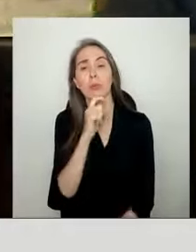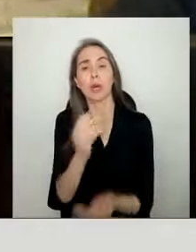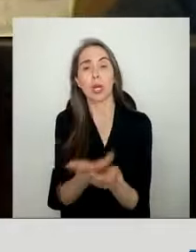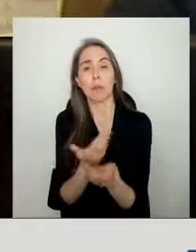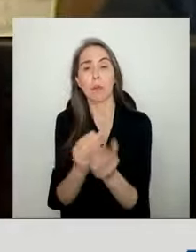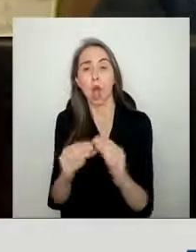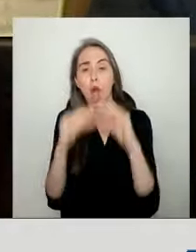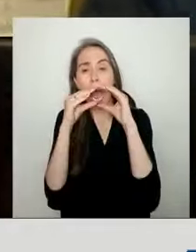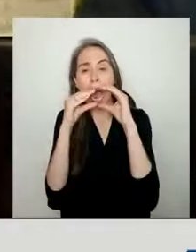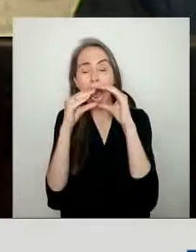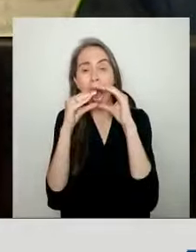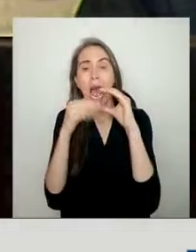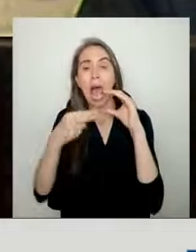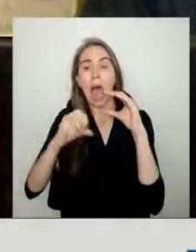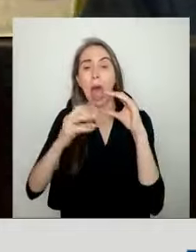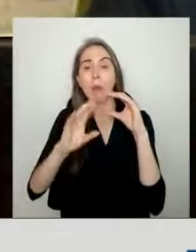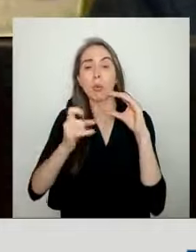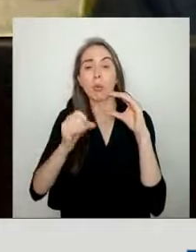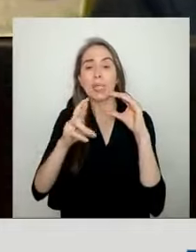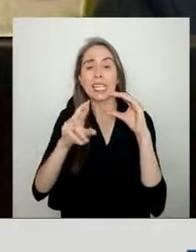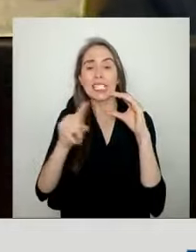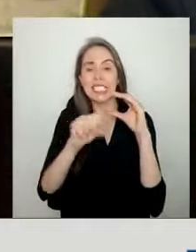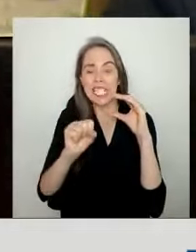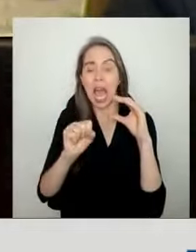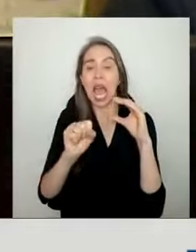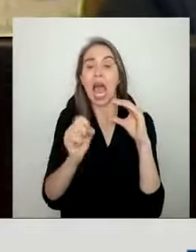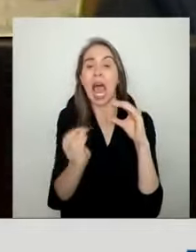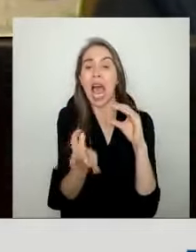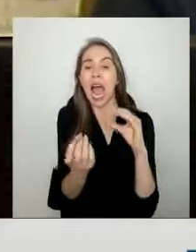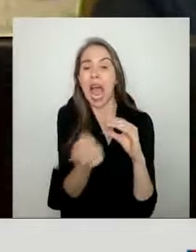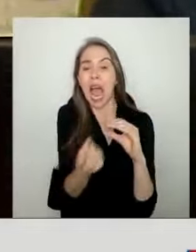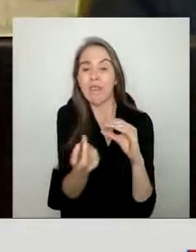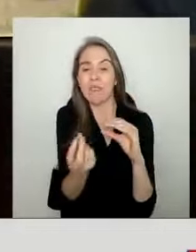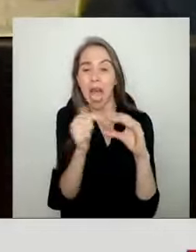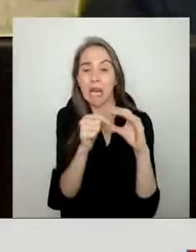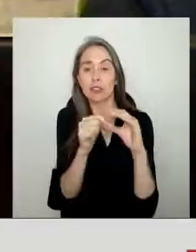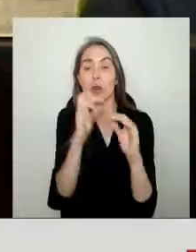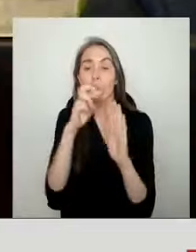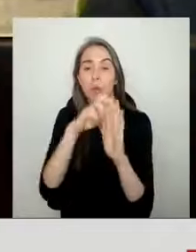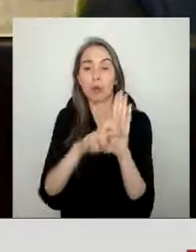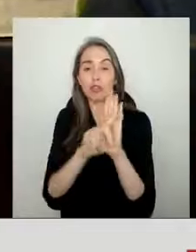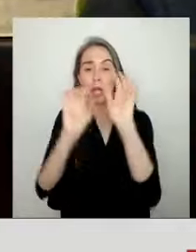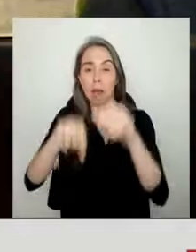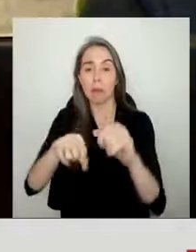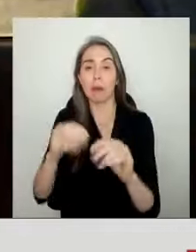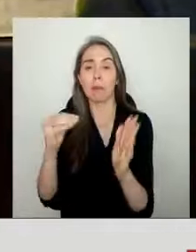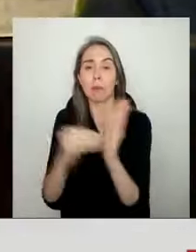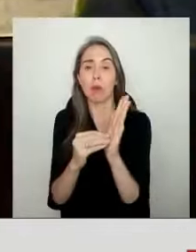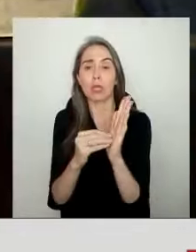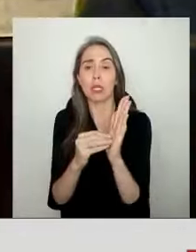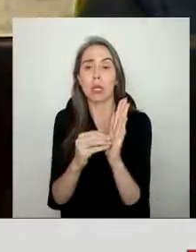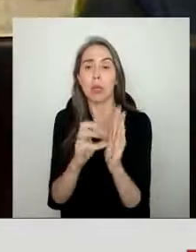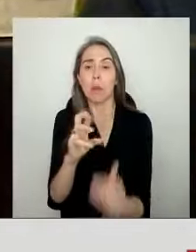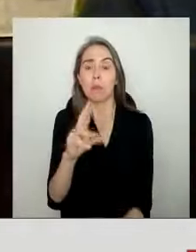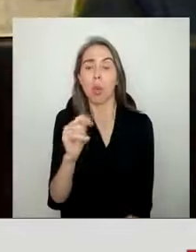dice que es hamburguesa de avos si este proyecto se aprueba va a tener que ponerle producto